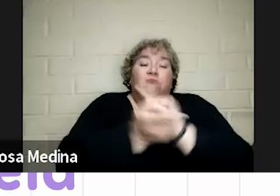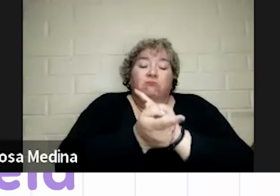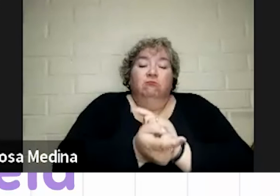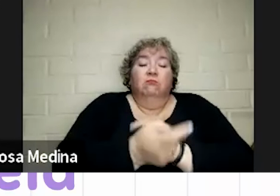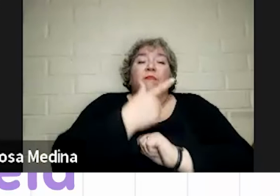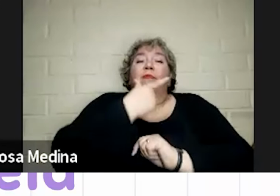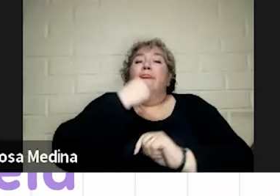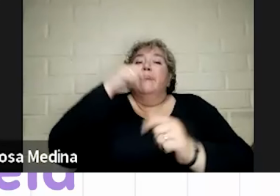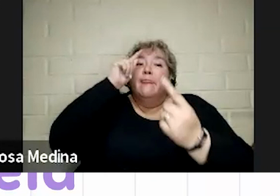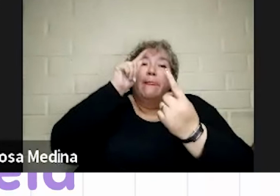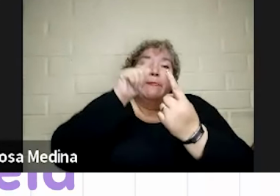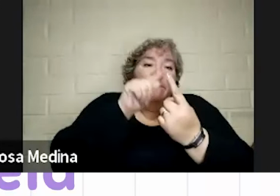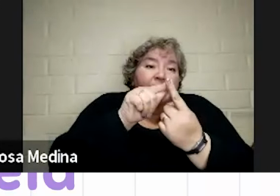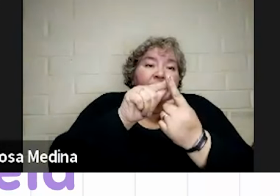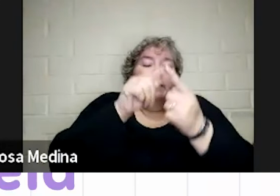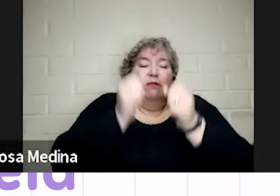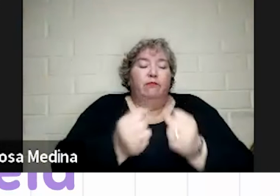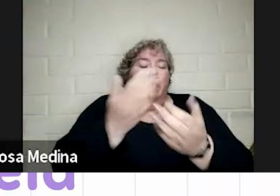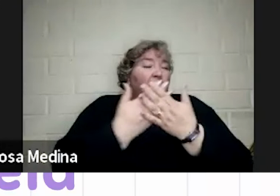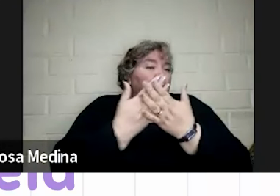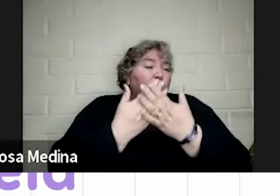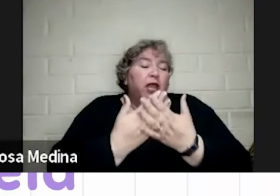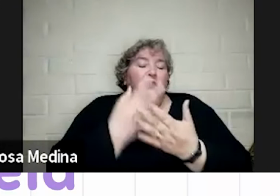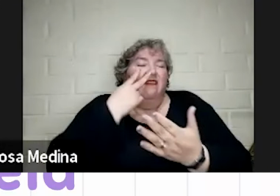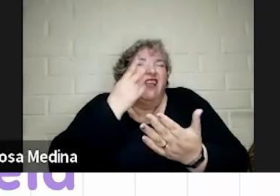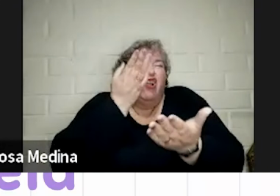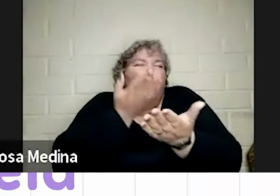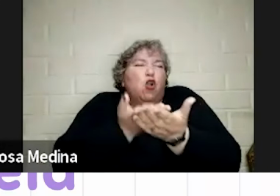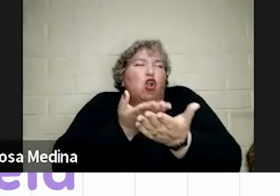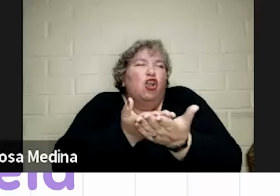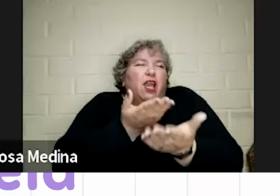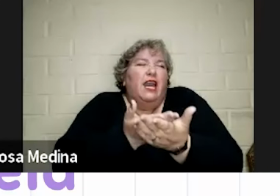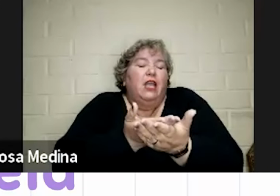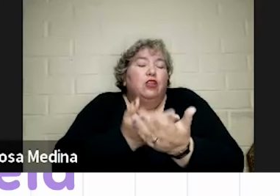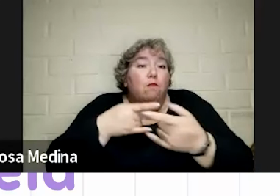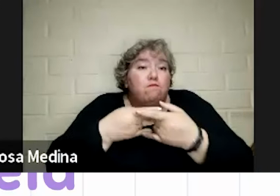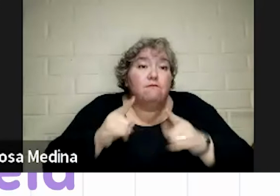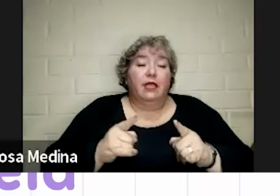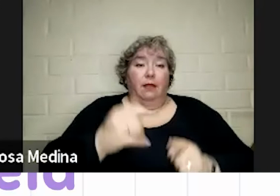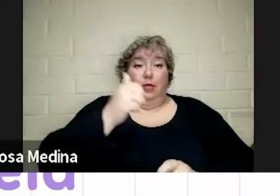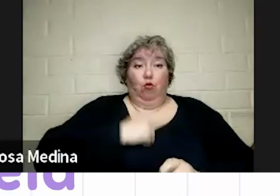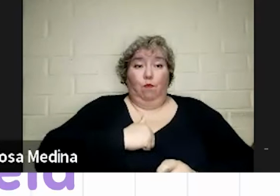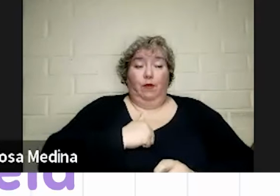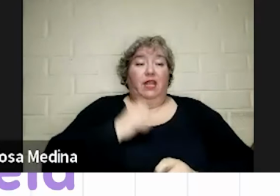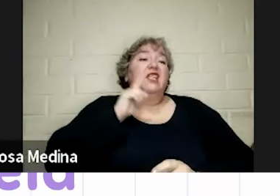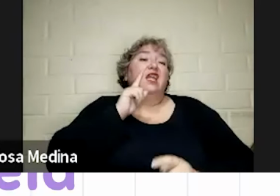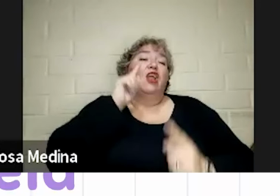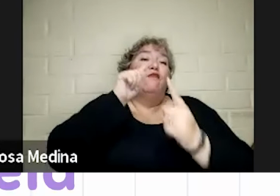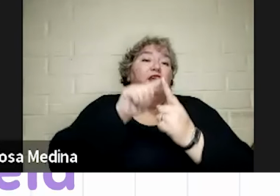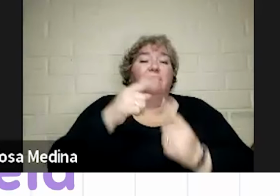estudiantes puedan, como de alguna manera, ver más concretas las metas que tienen que cumplir para llegar a un objetivo general.